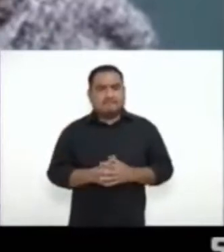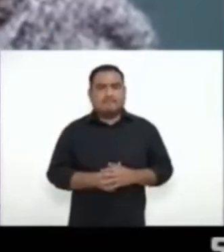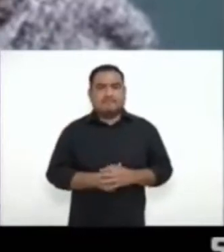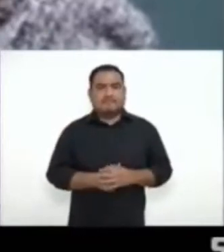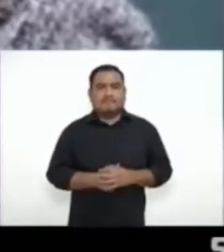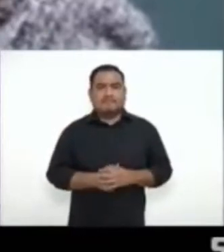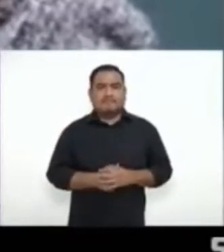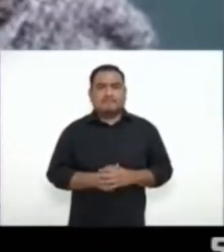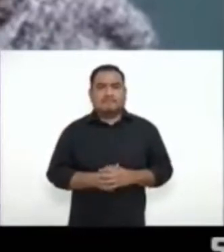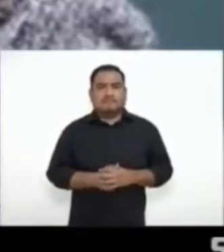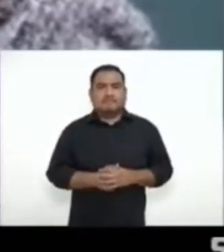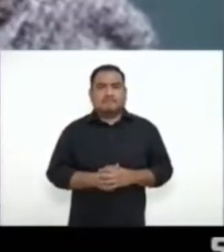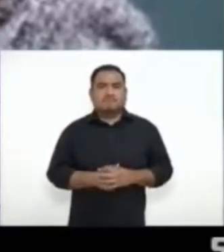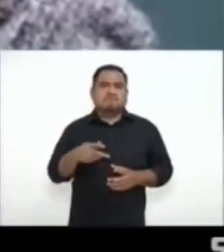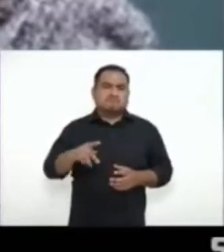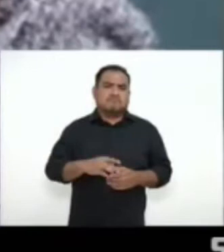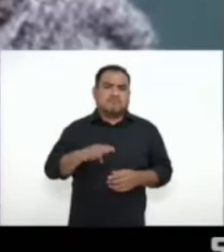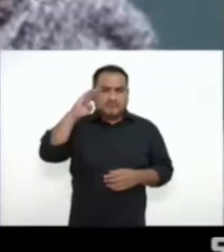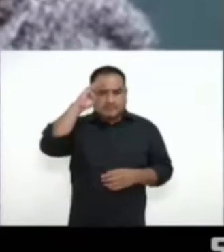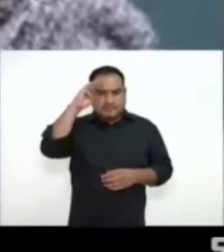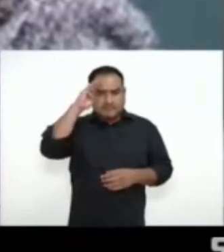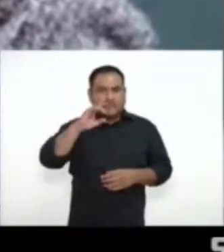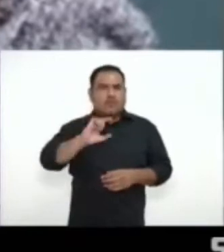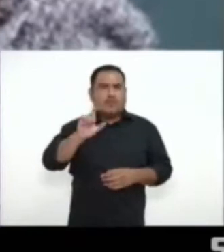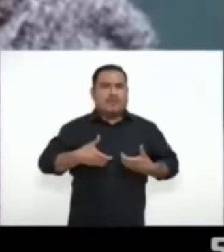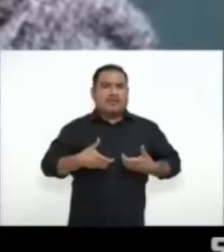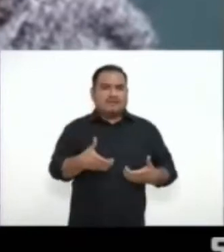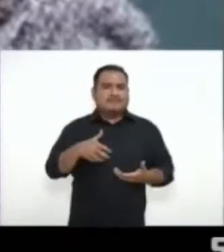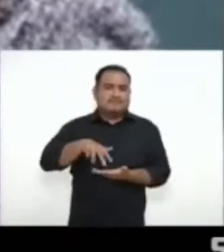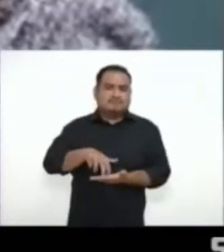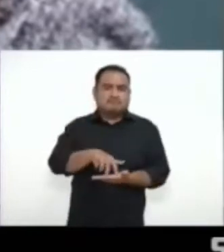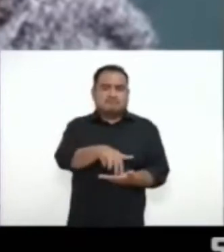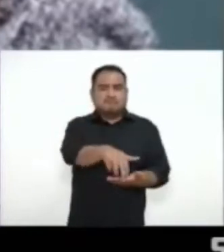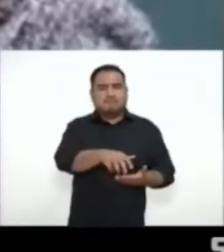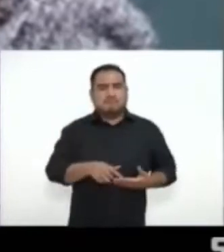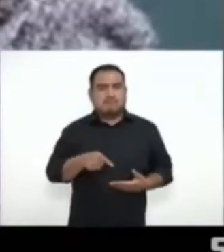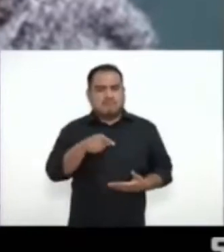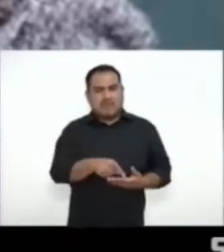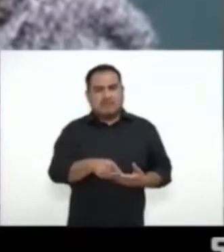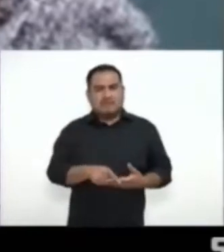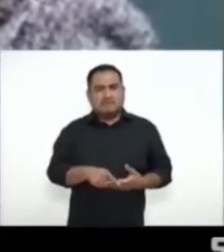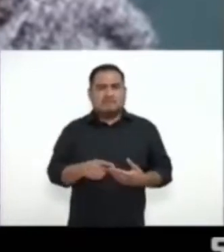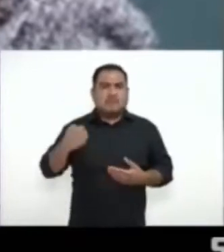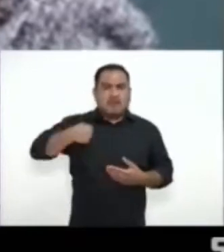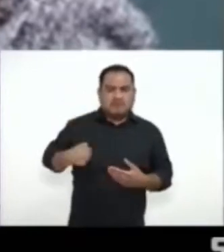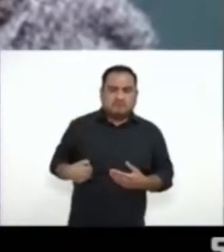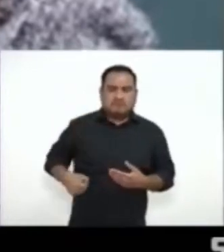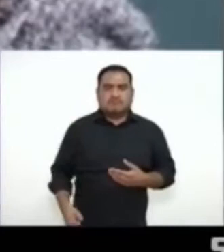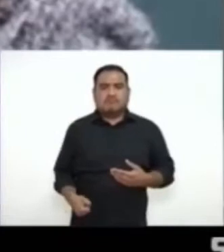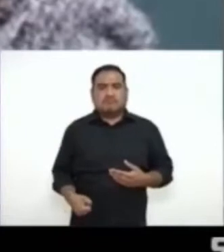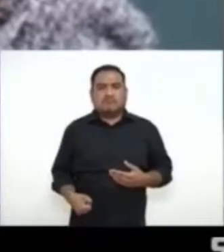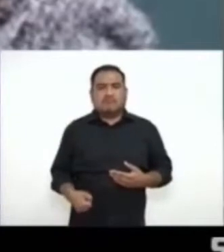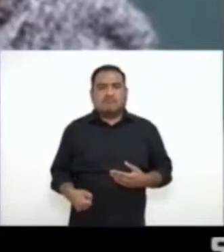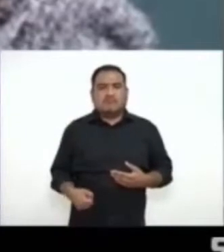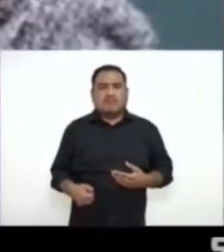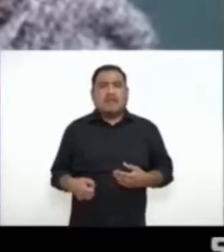pero pensemos que vamos por la calle, caminando con nuestra bolsa, se acerca